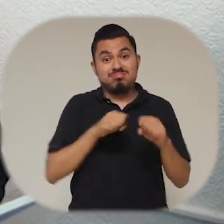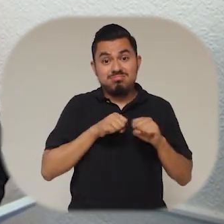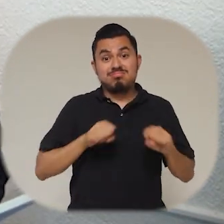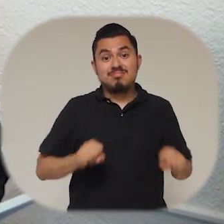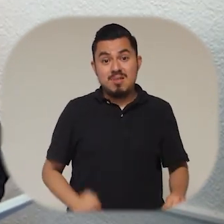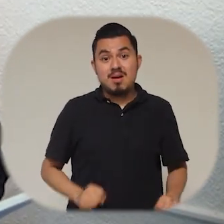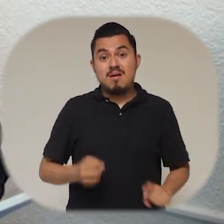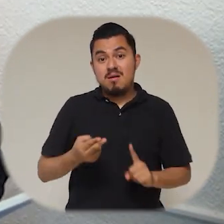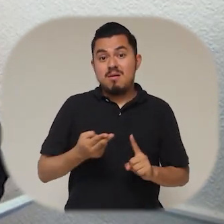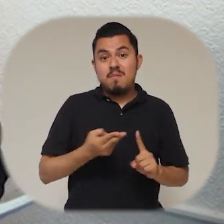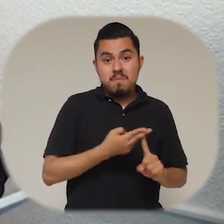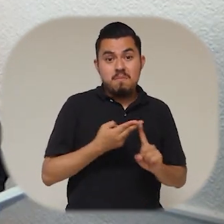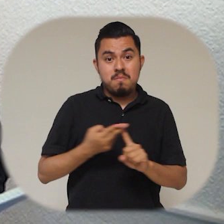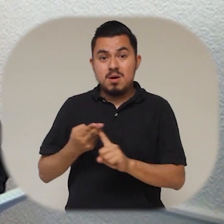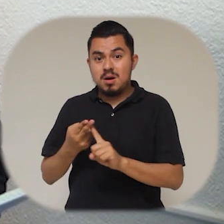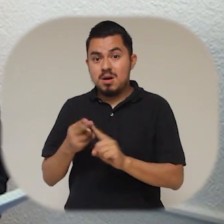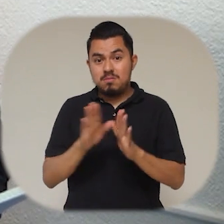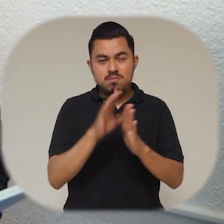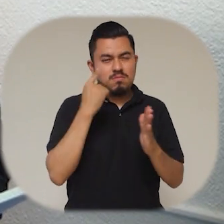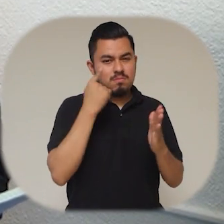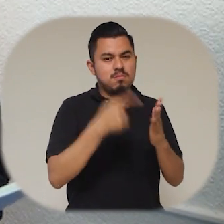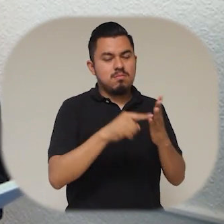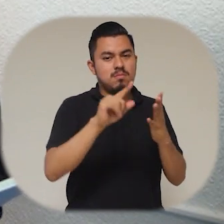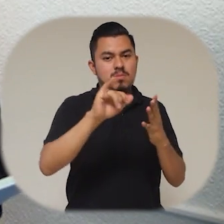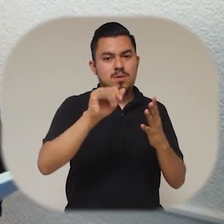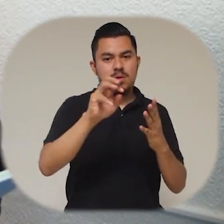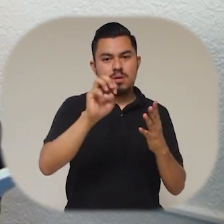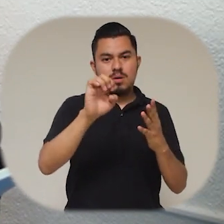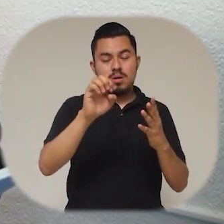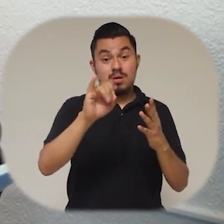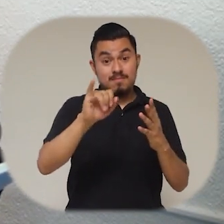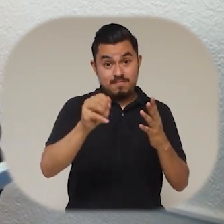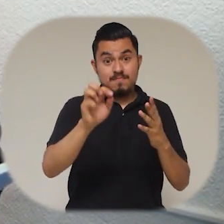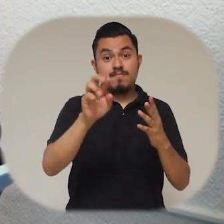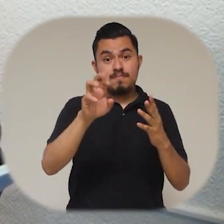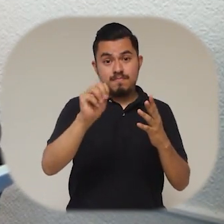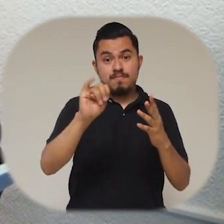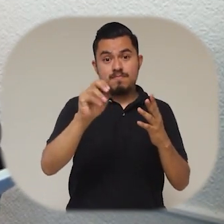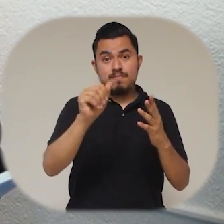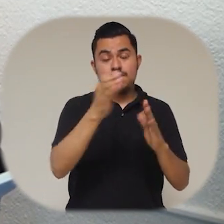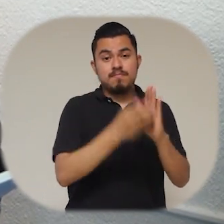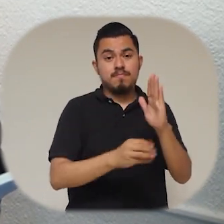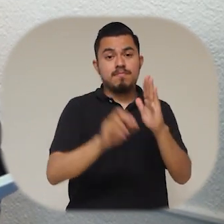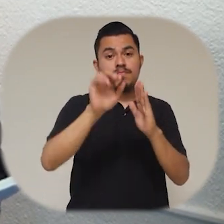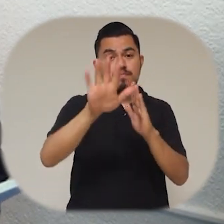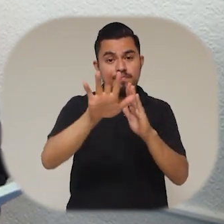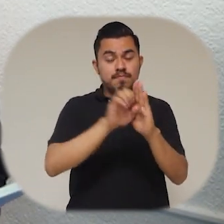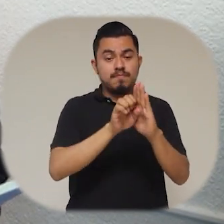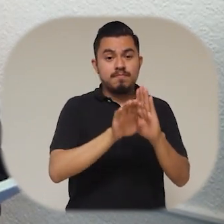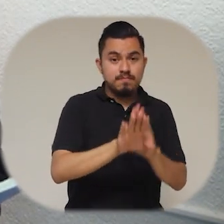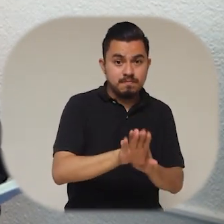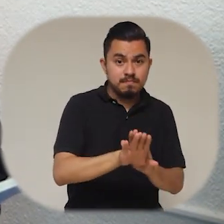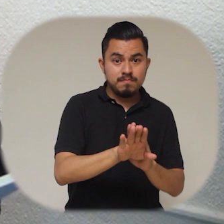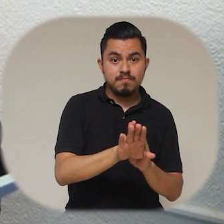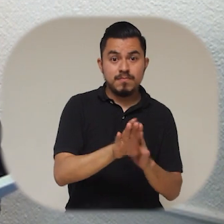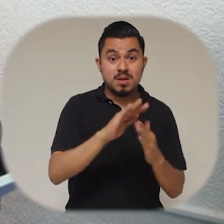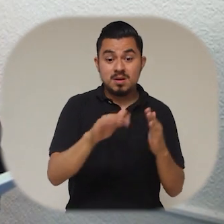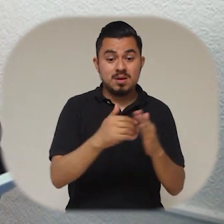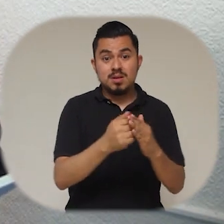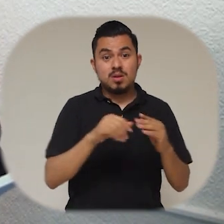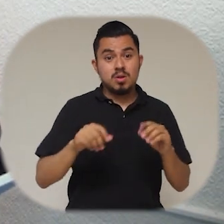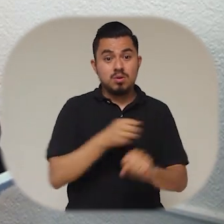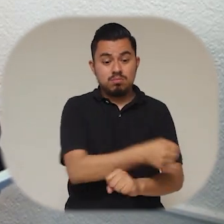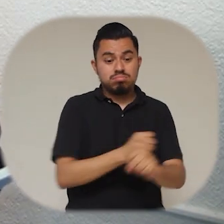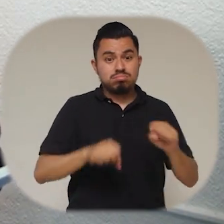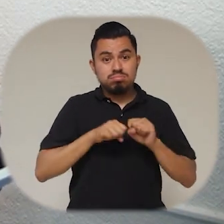varios pecados en cuanto a la ofrenda también. Jeremías 5:31: los profetas profetizaron mentira y los sacerdotes dirigían por manos de ellos, y